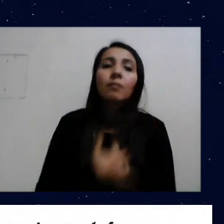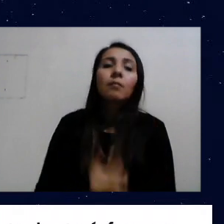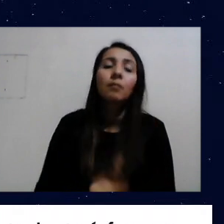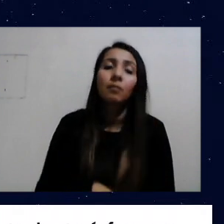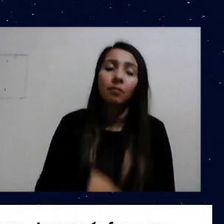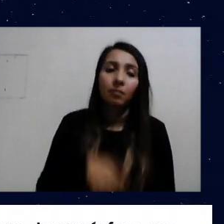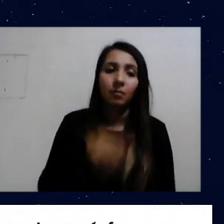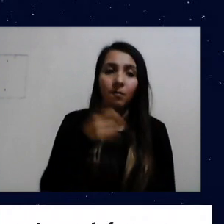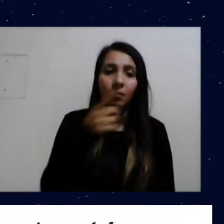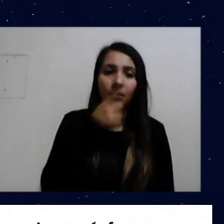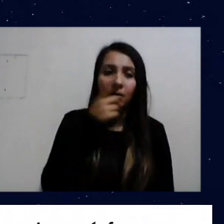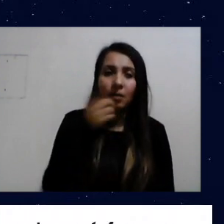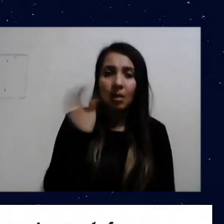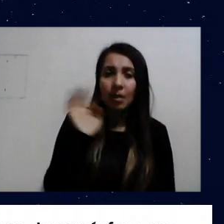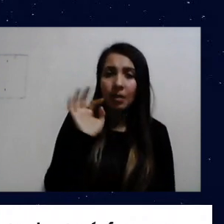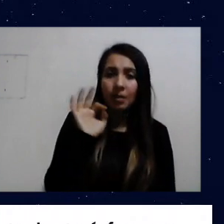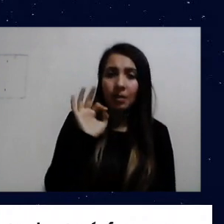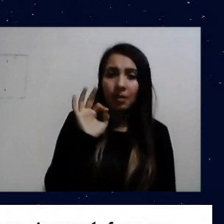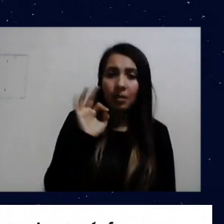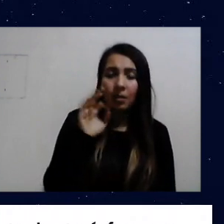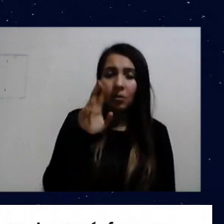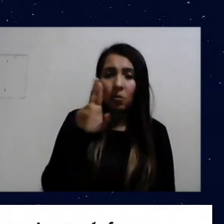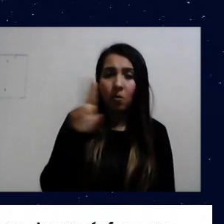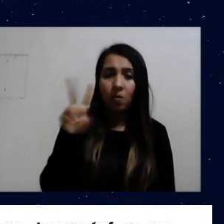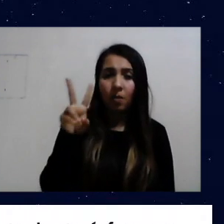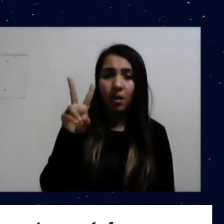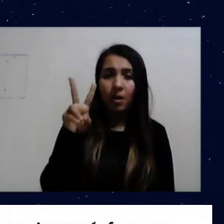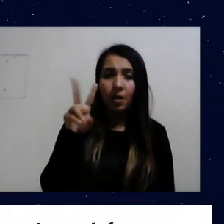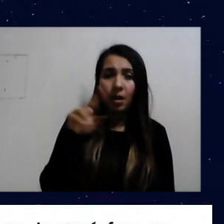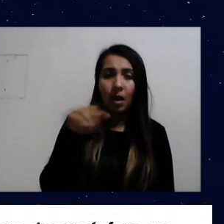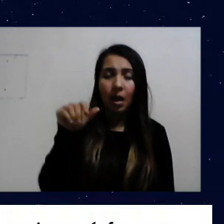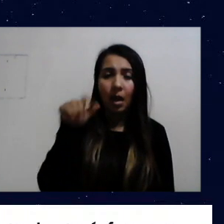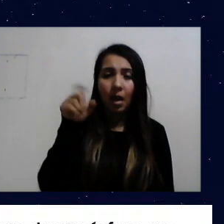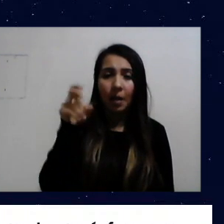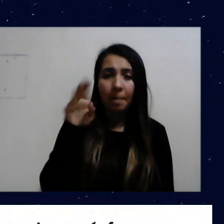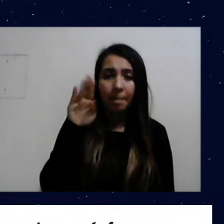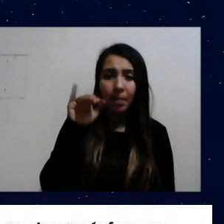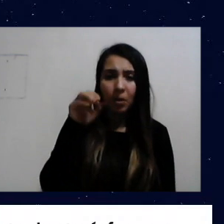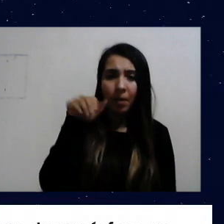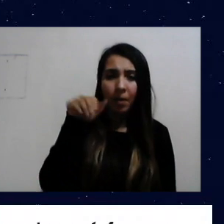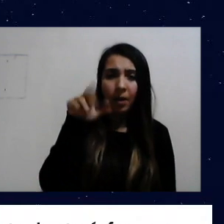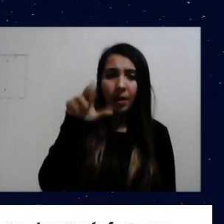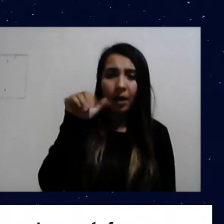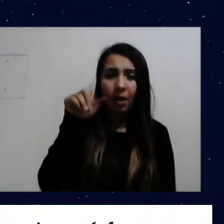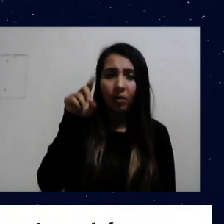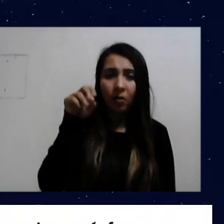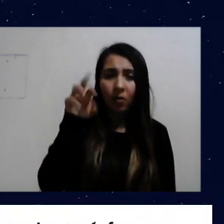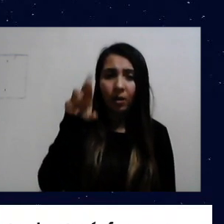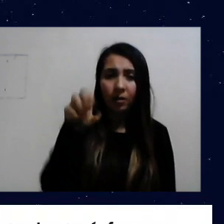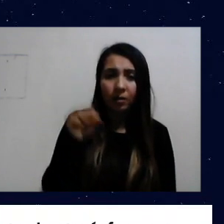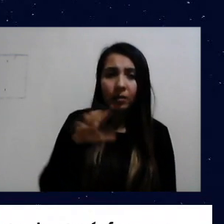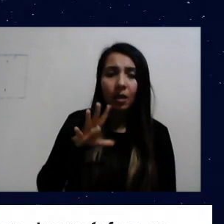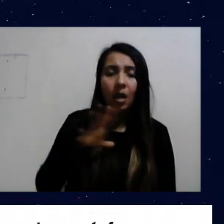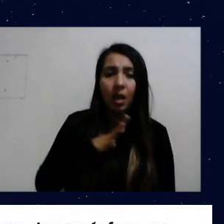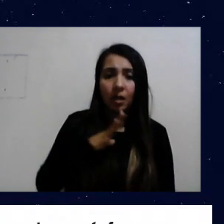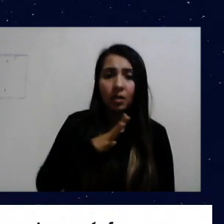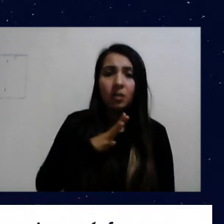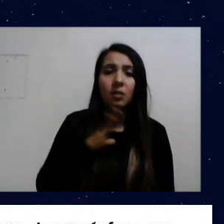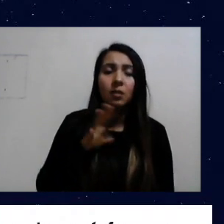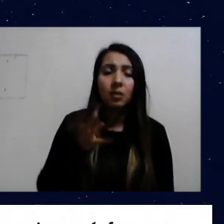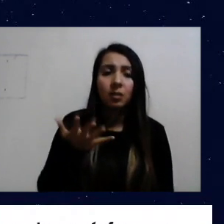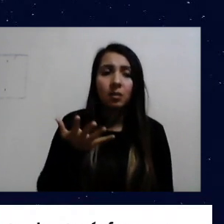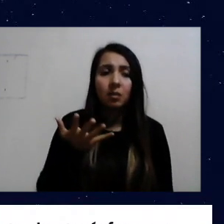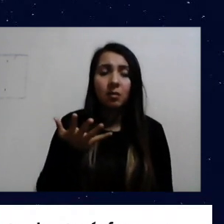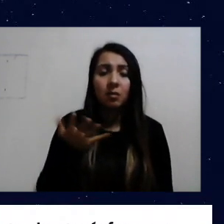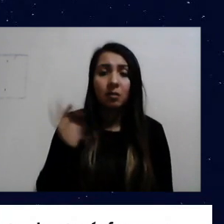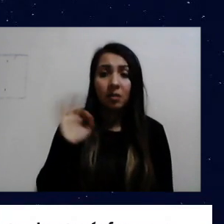ultravioleta? Si hay biomarcadores ya estarán alterados. O sea, la radiación ultravioleta no es algo que enciendas y apagas,